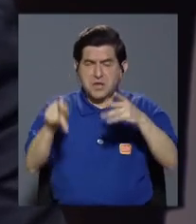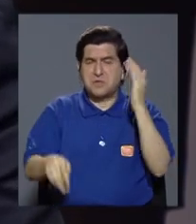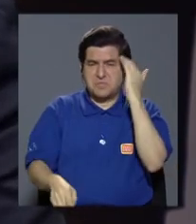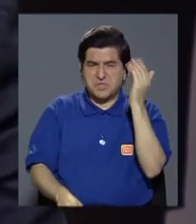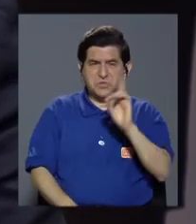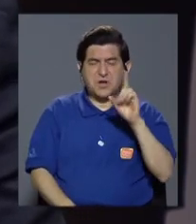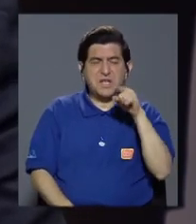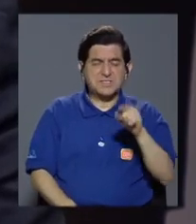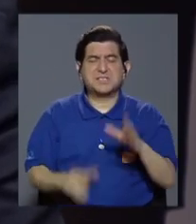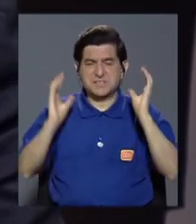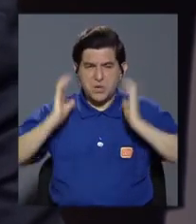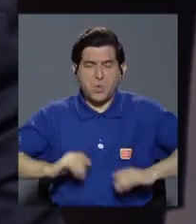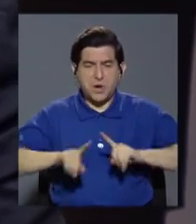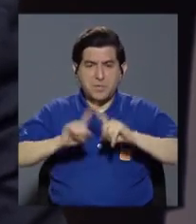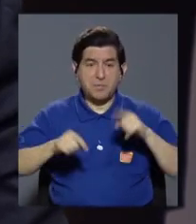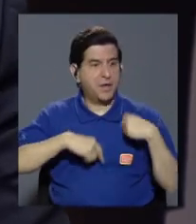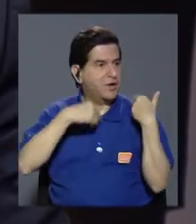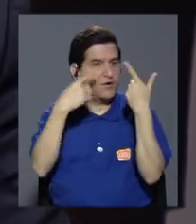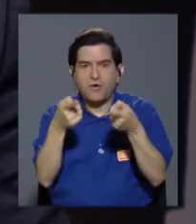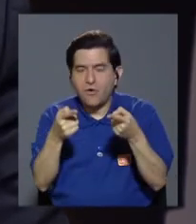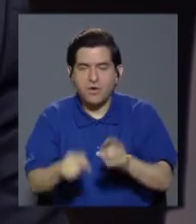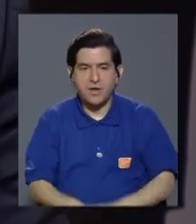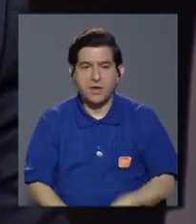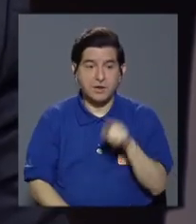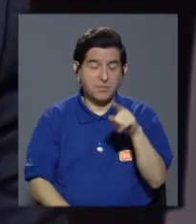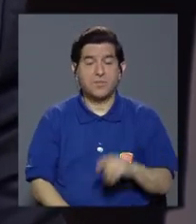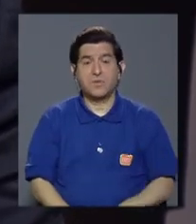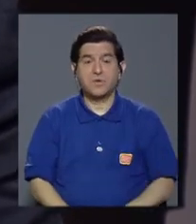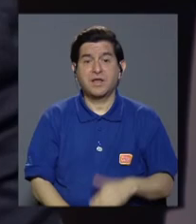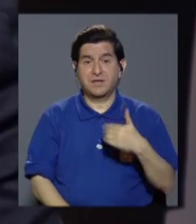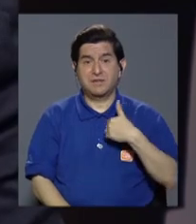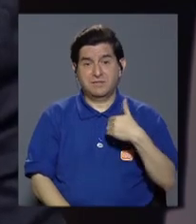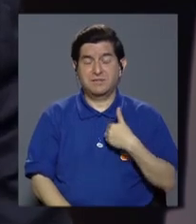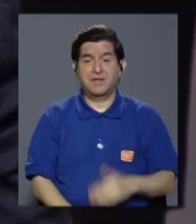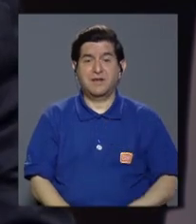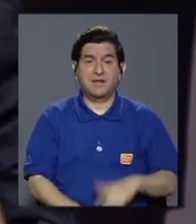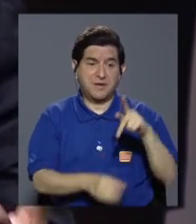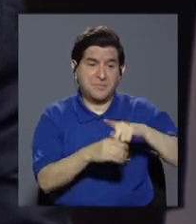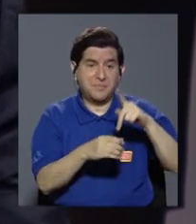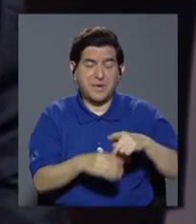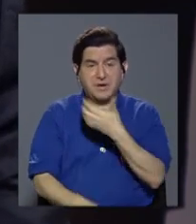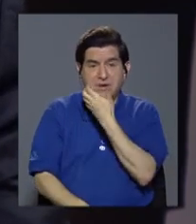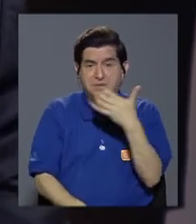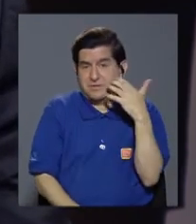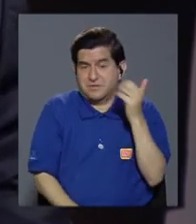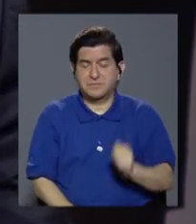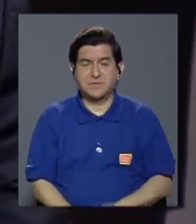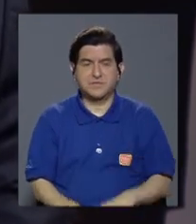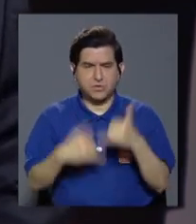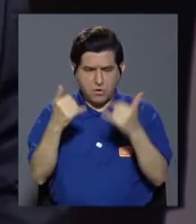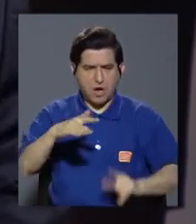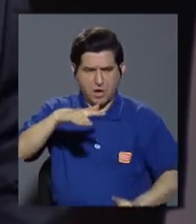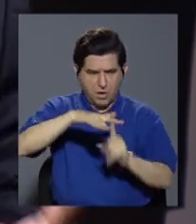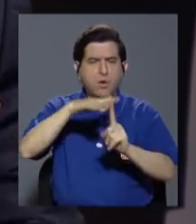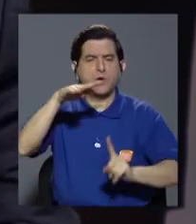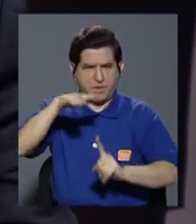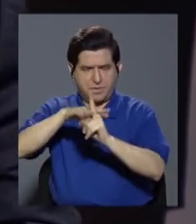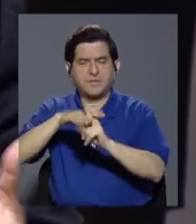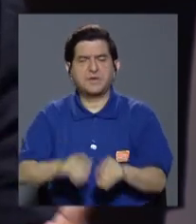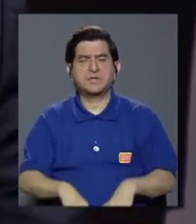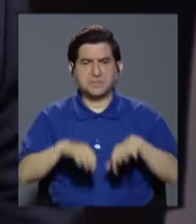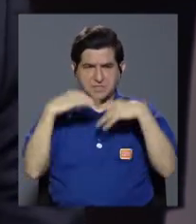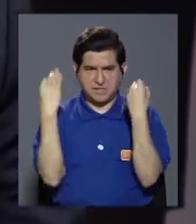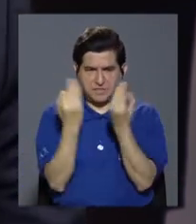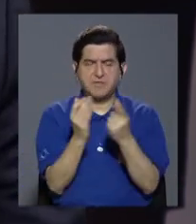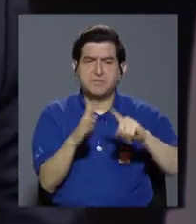dónde estaban sus restos pero nadie se atrevía a llegar por la presencia de los actores armados en la zona hoy están apareciendo esos restos esas familias